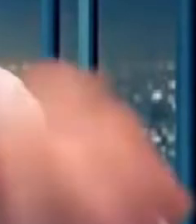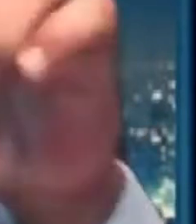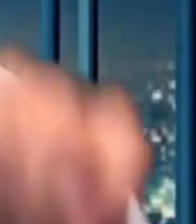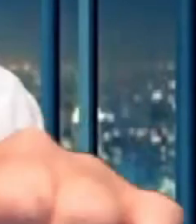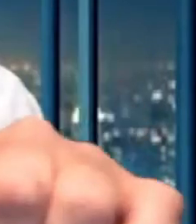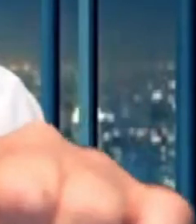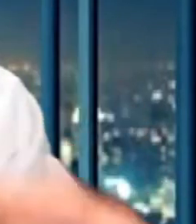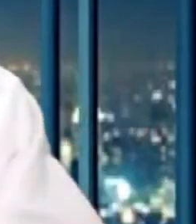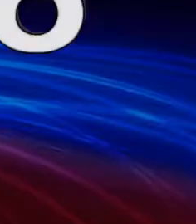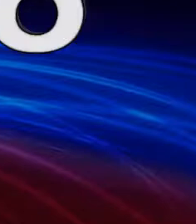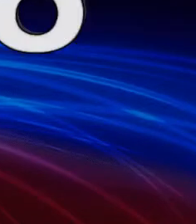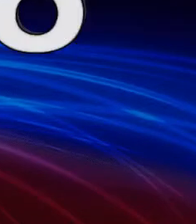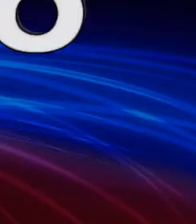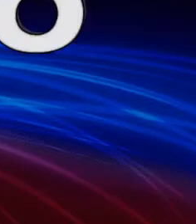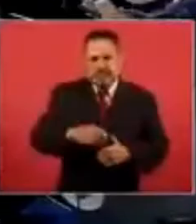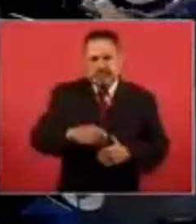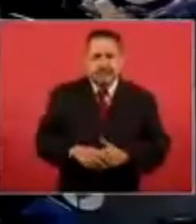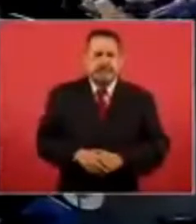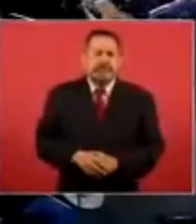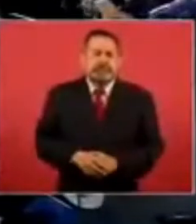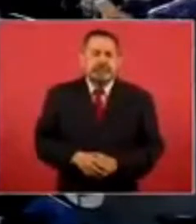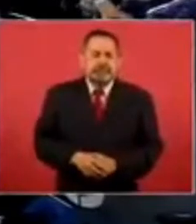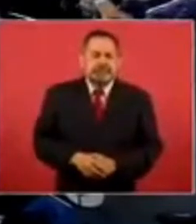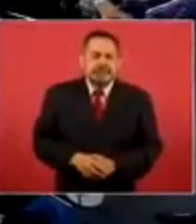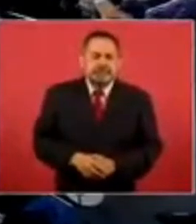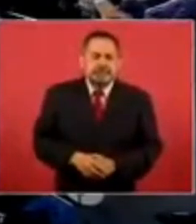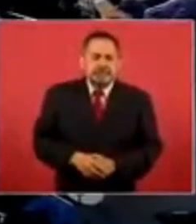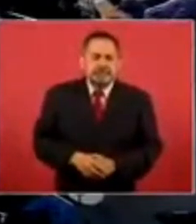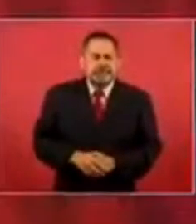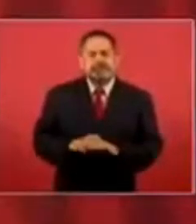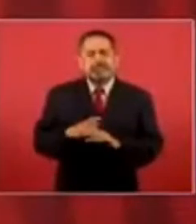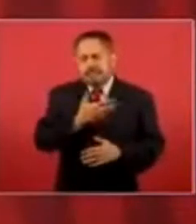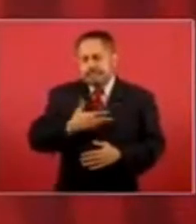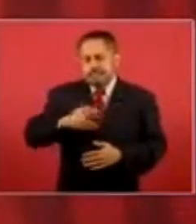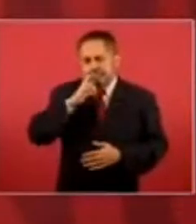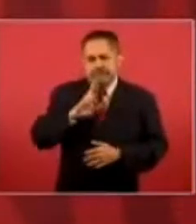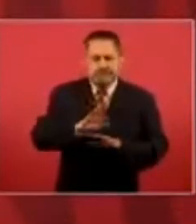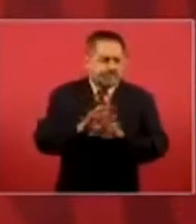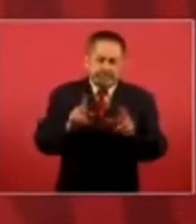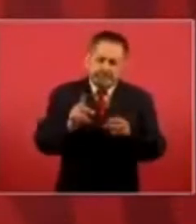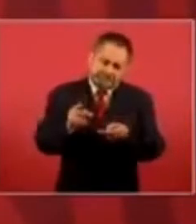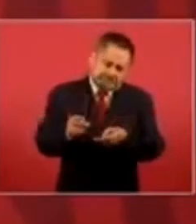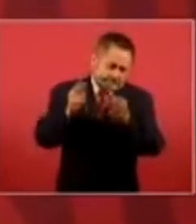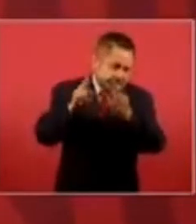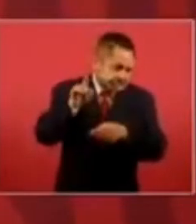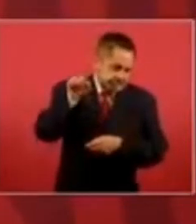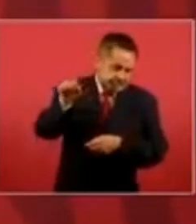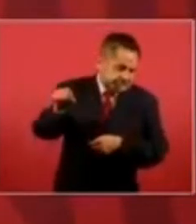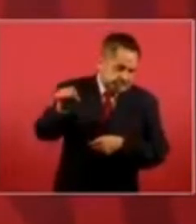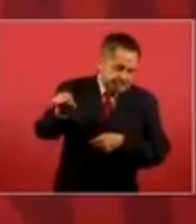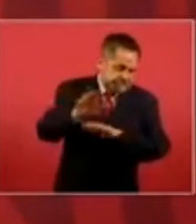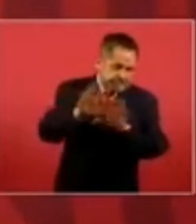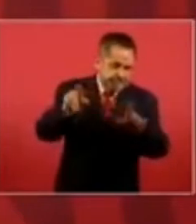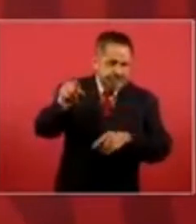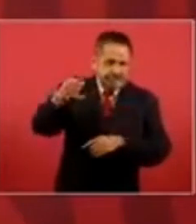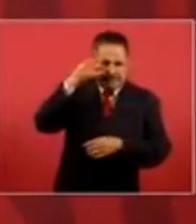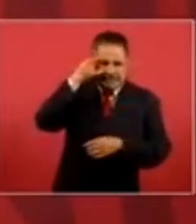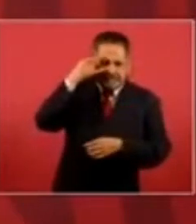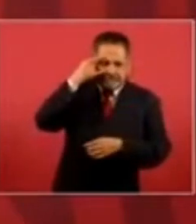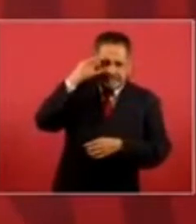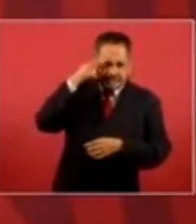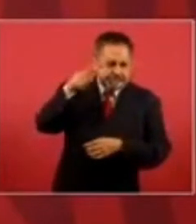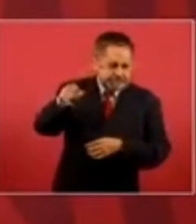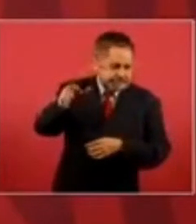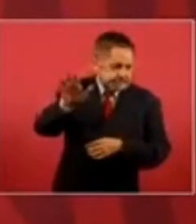que dijo hoy por la mañana que tiene que ver con las autoridades de campeche